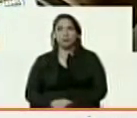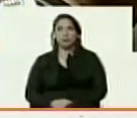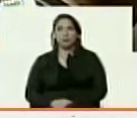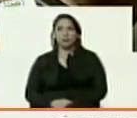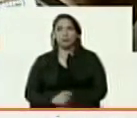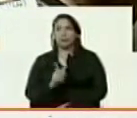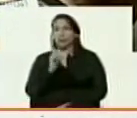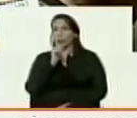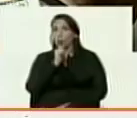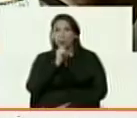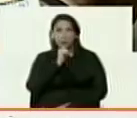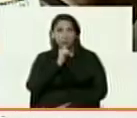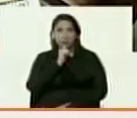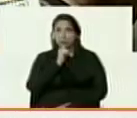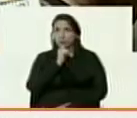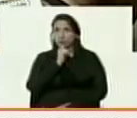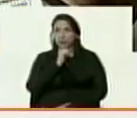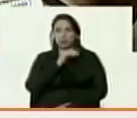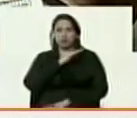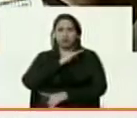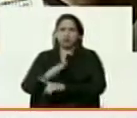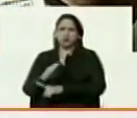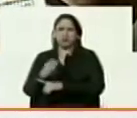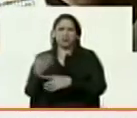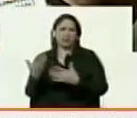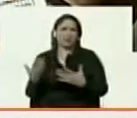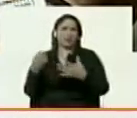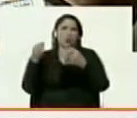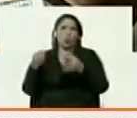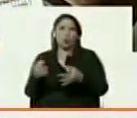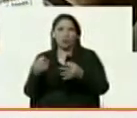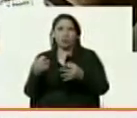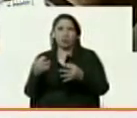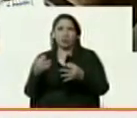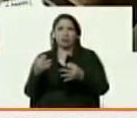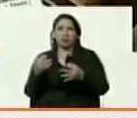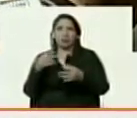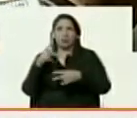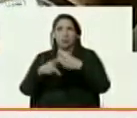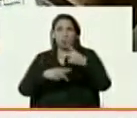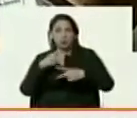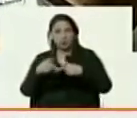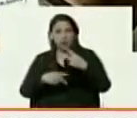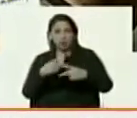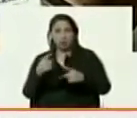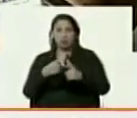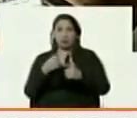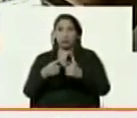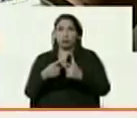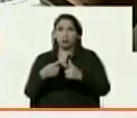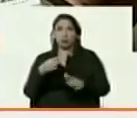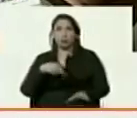tienen una acusación concreta en este proceso. Entonces